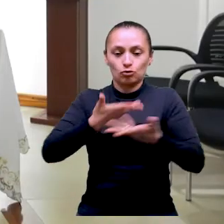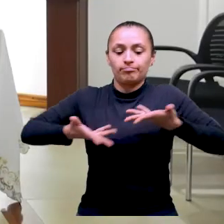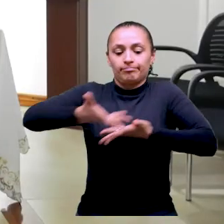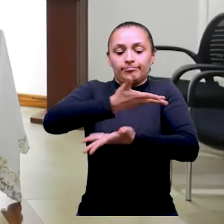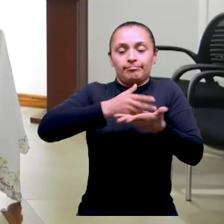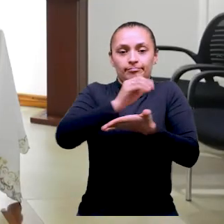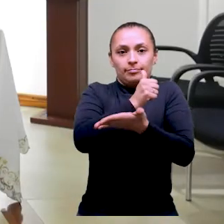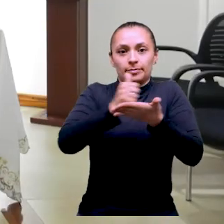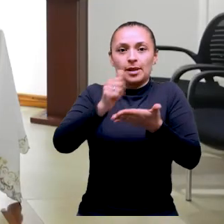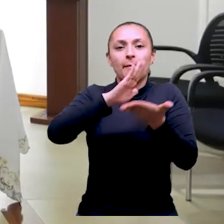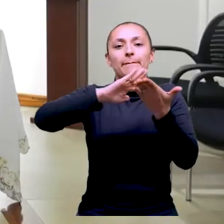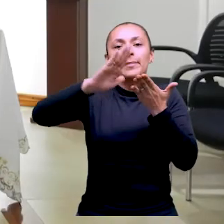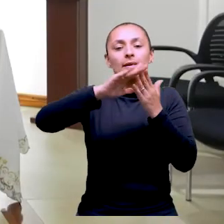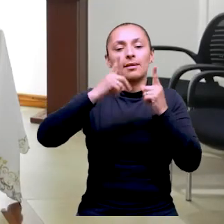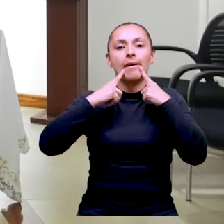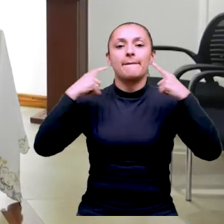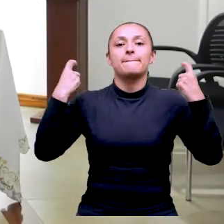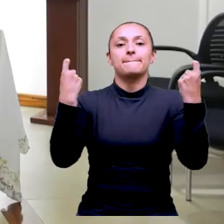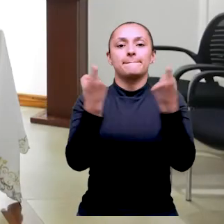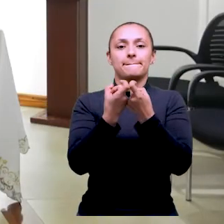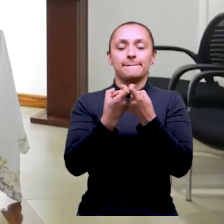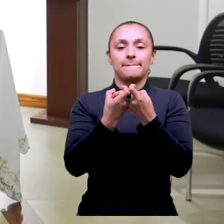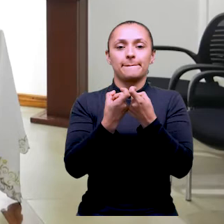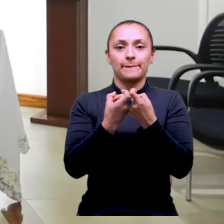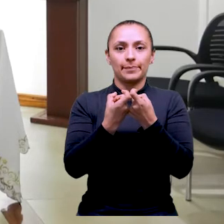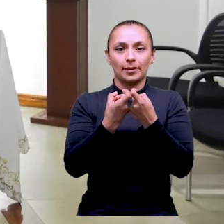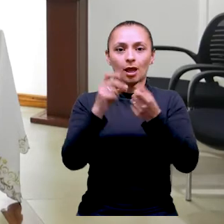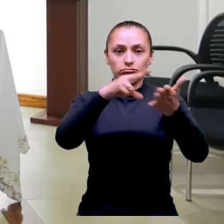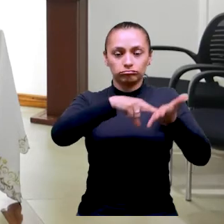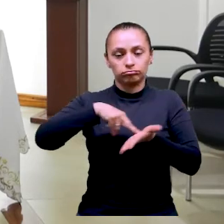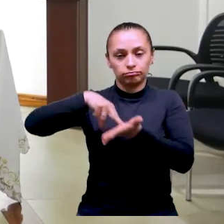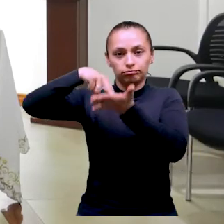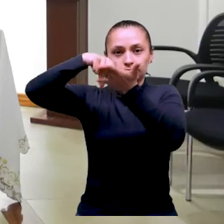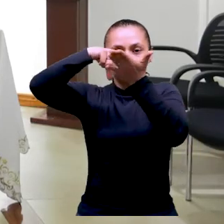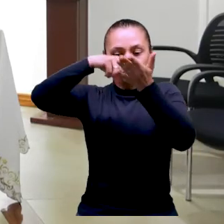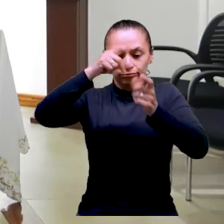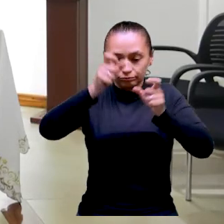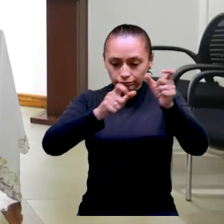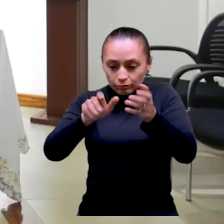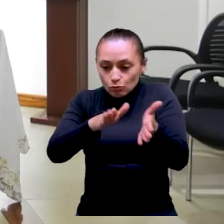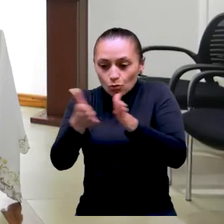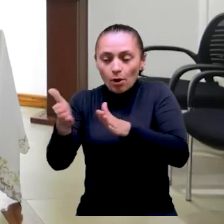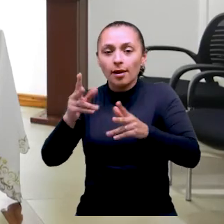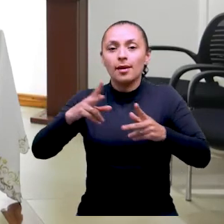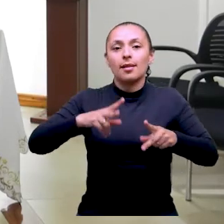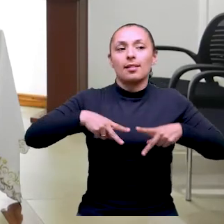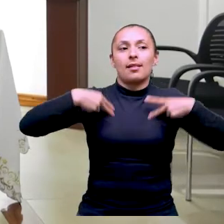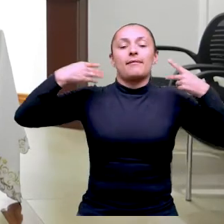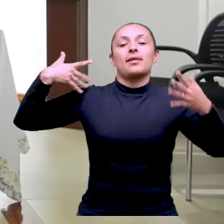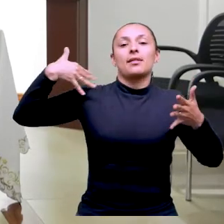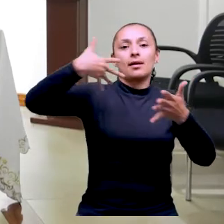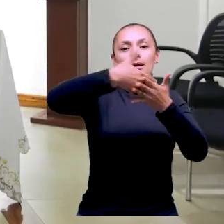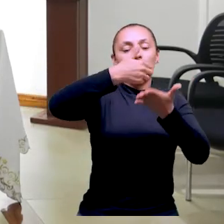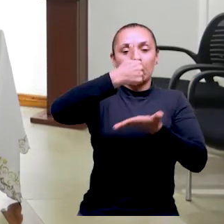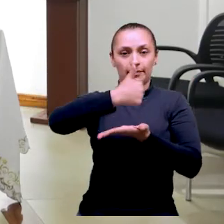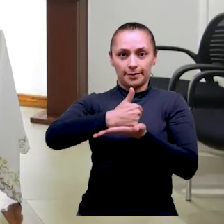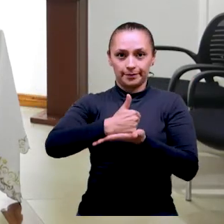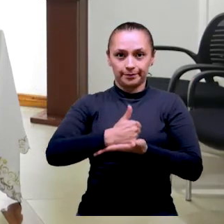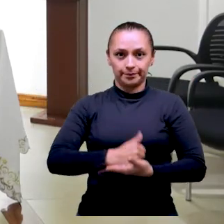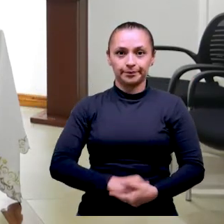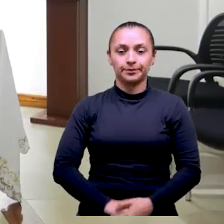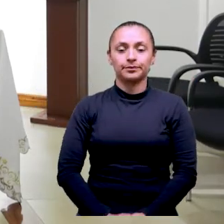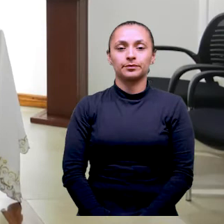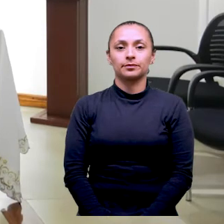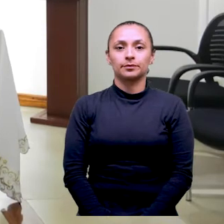santa iglesia católica la comunión de los santos el perdón de los pecados la resurrección de la carne y